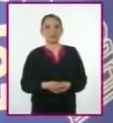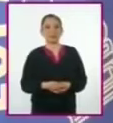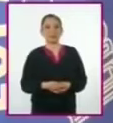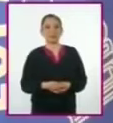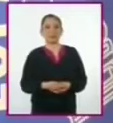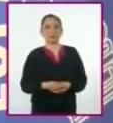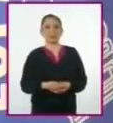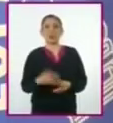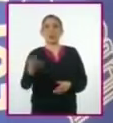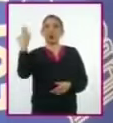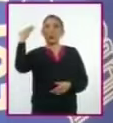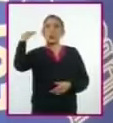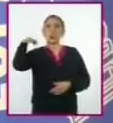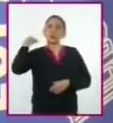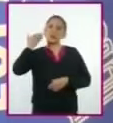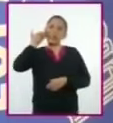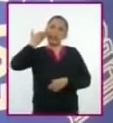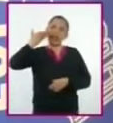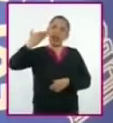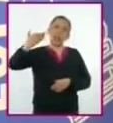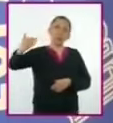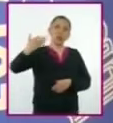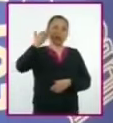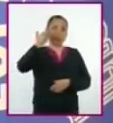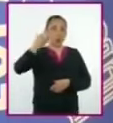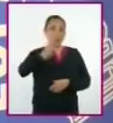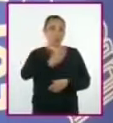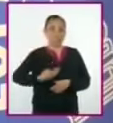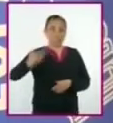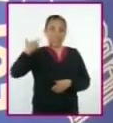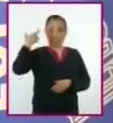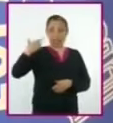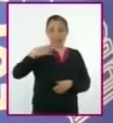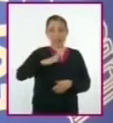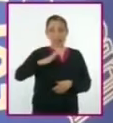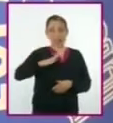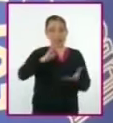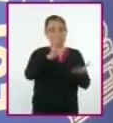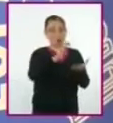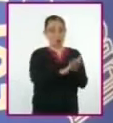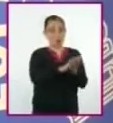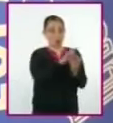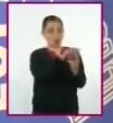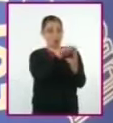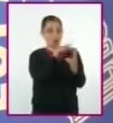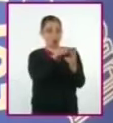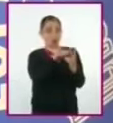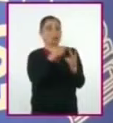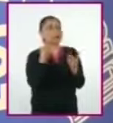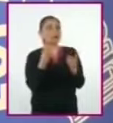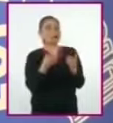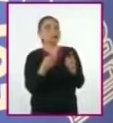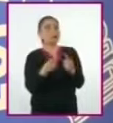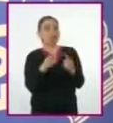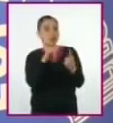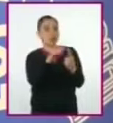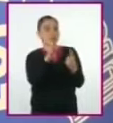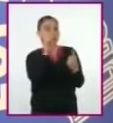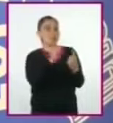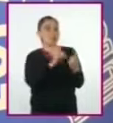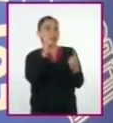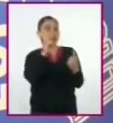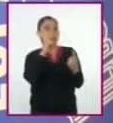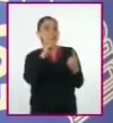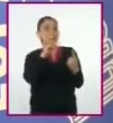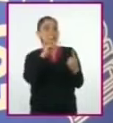Hace mucho tiempo, en épocas virreinales, existía un matrimonio conformado por una mujer